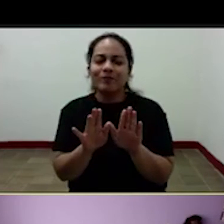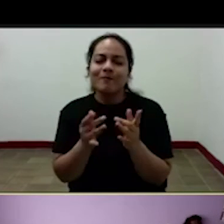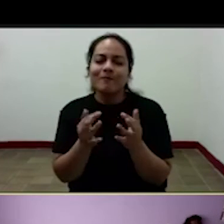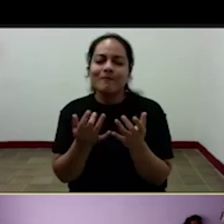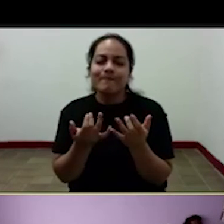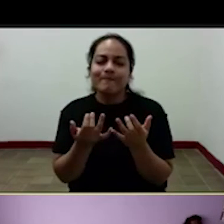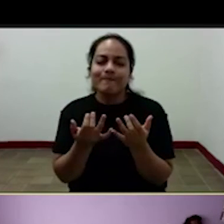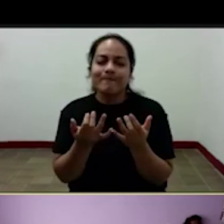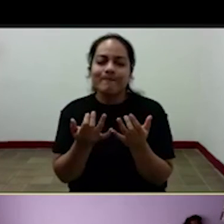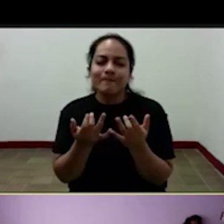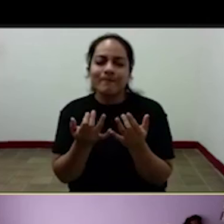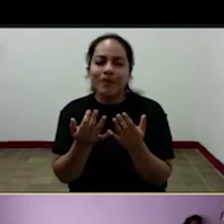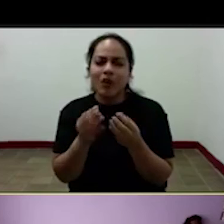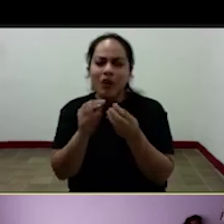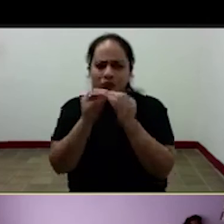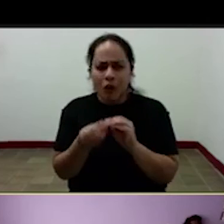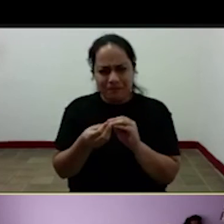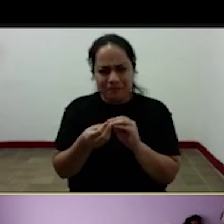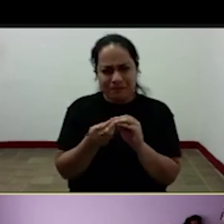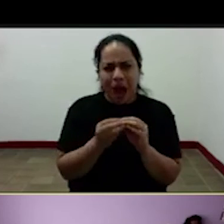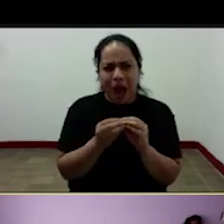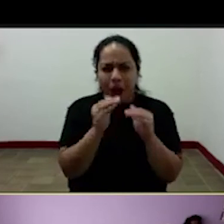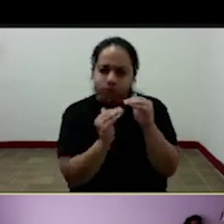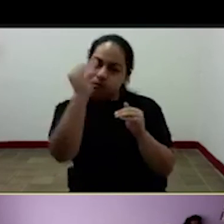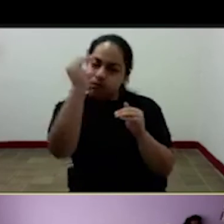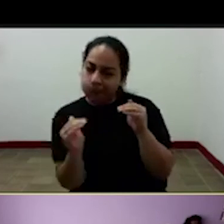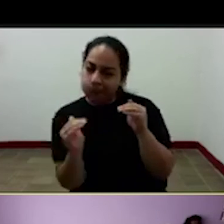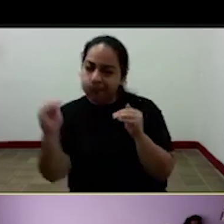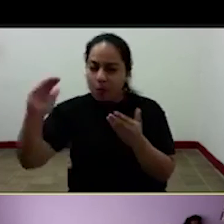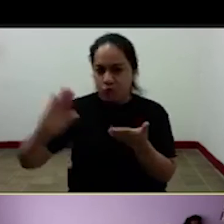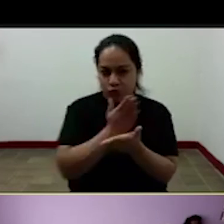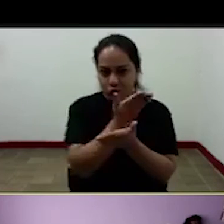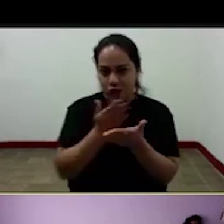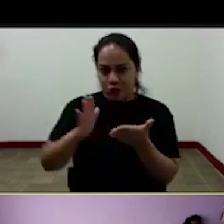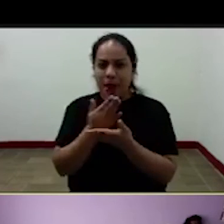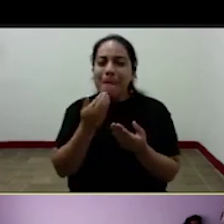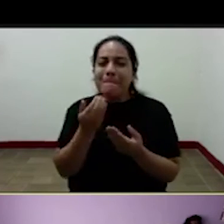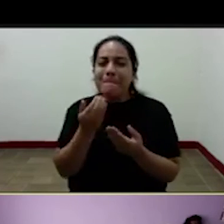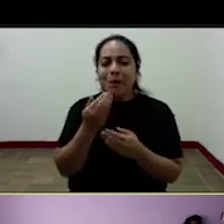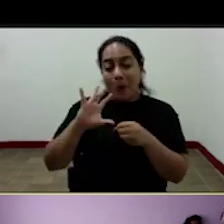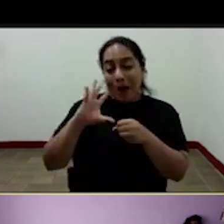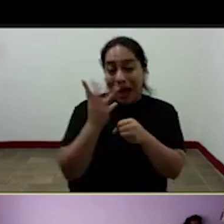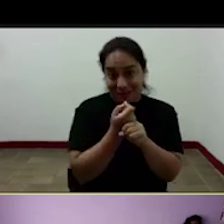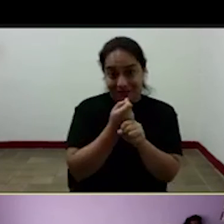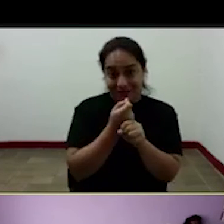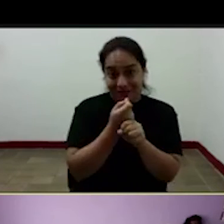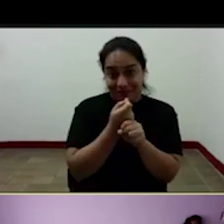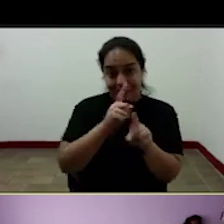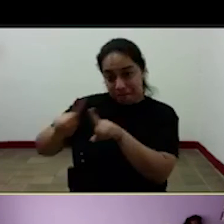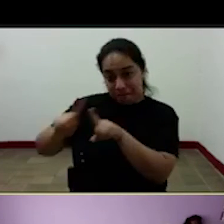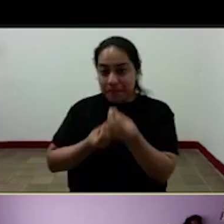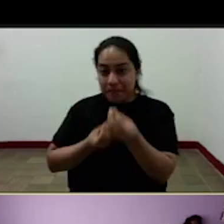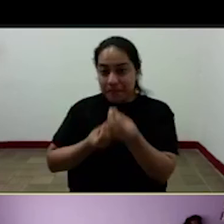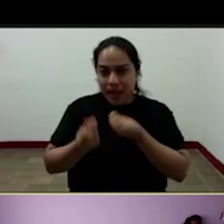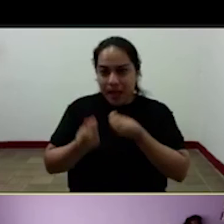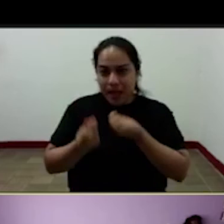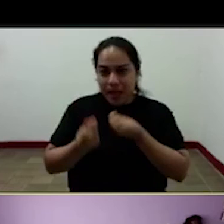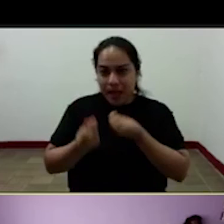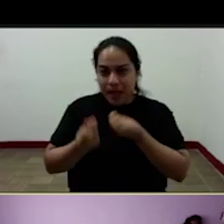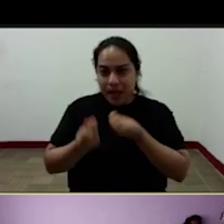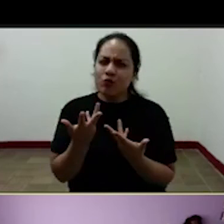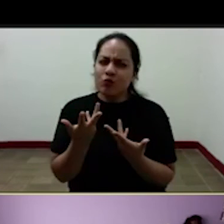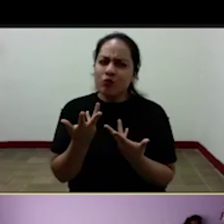registro sonoro, ¿no? Por ejemplo, en las obras de arte, hace poco asistí a una obra de arte y